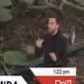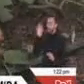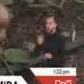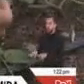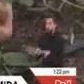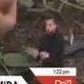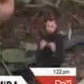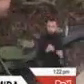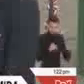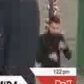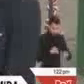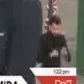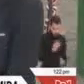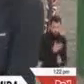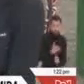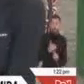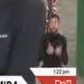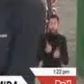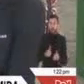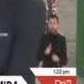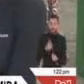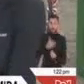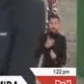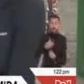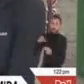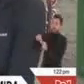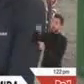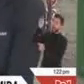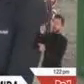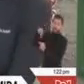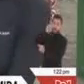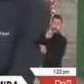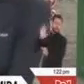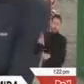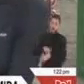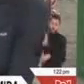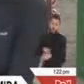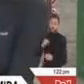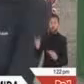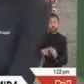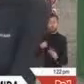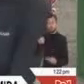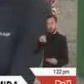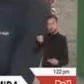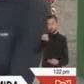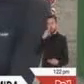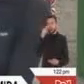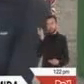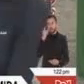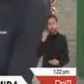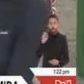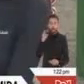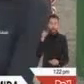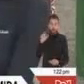Y le han con las que cocinamos, la cebolla de rama, sí, que es natural pues de acá, el orégano, el cilantro